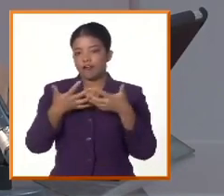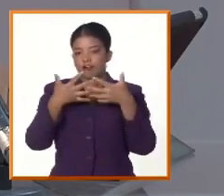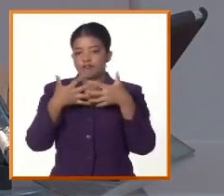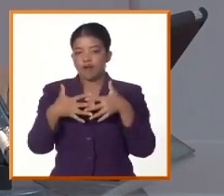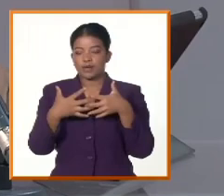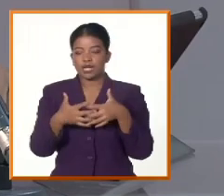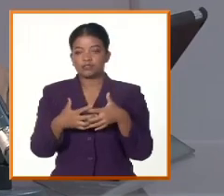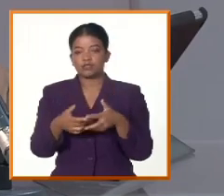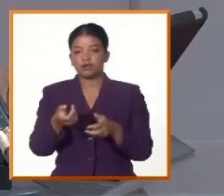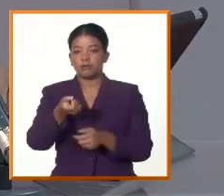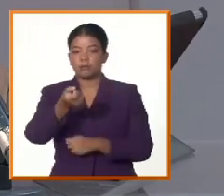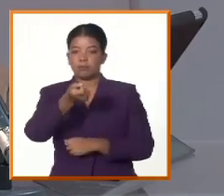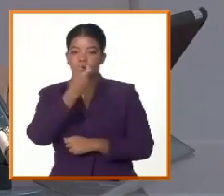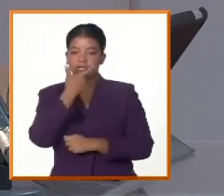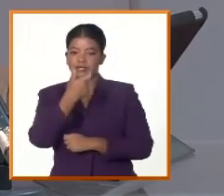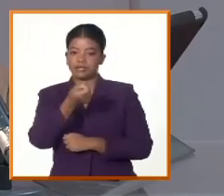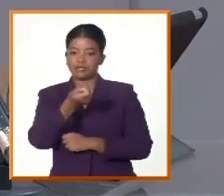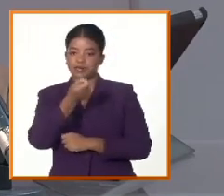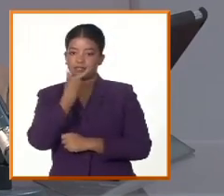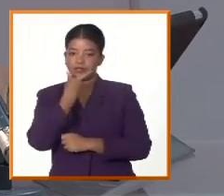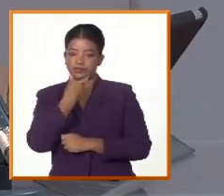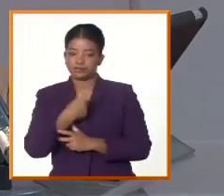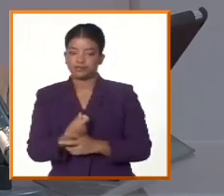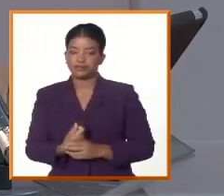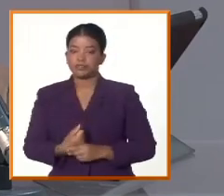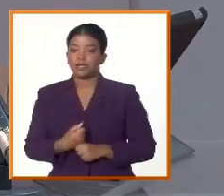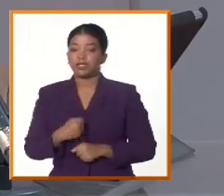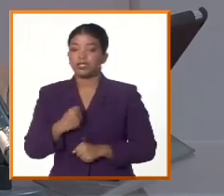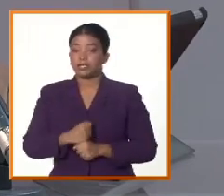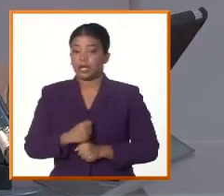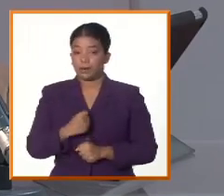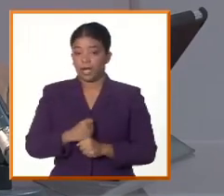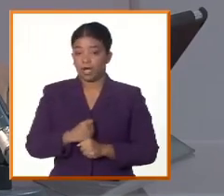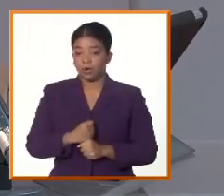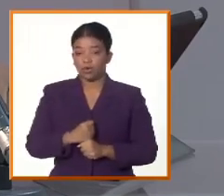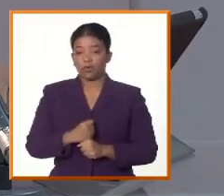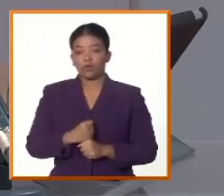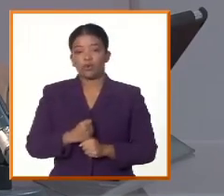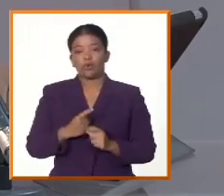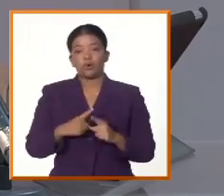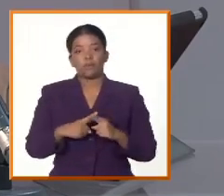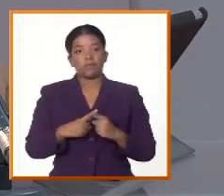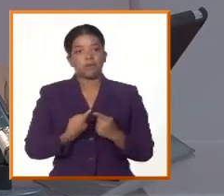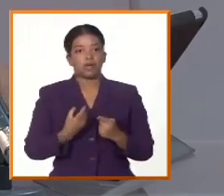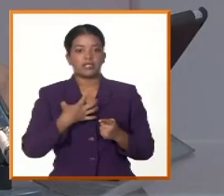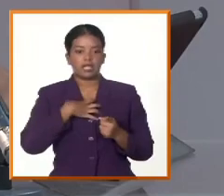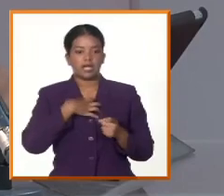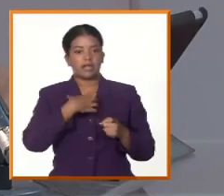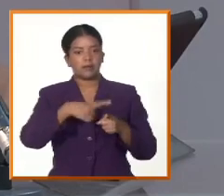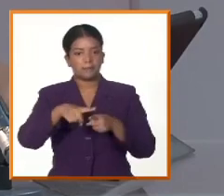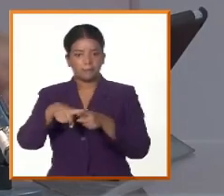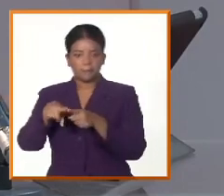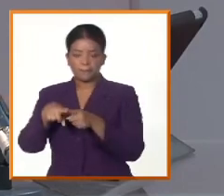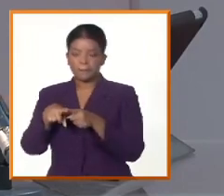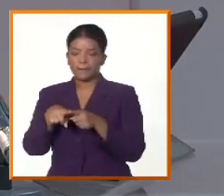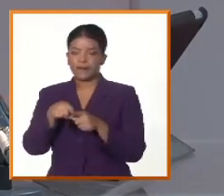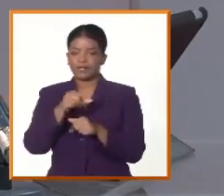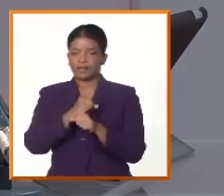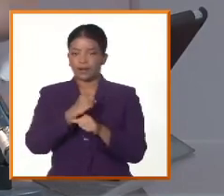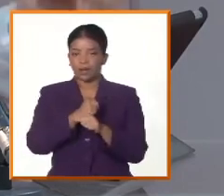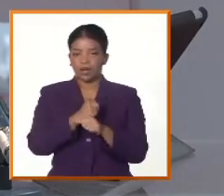medicamentos esto es un trabajo que llevamos a partir de determinadas materias primas y es un trabajo que llevamos